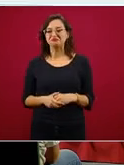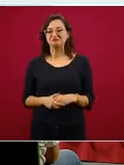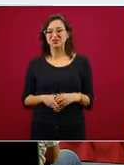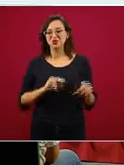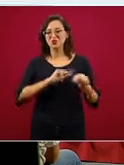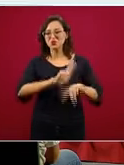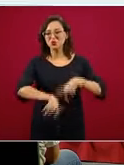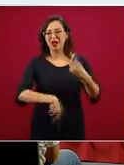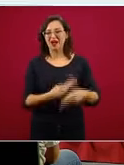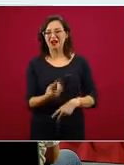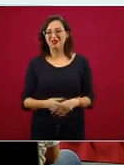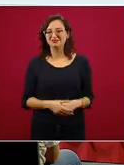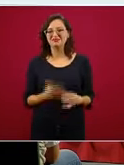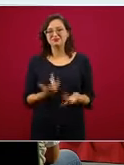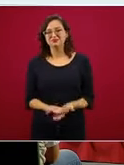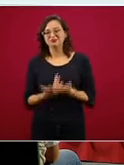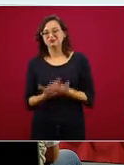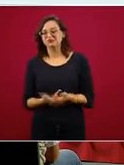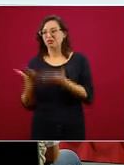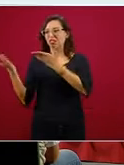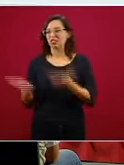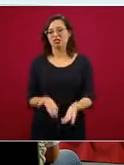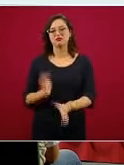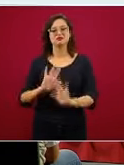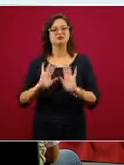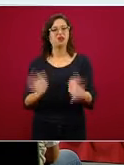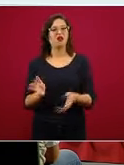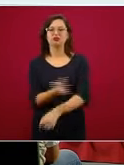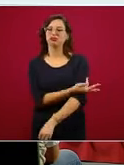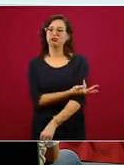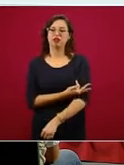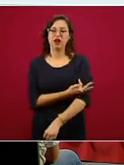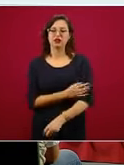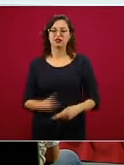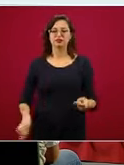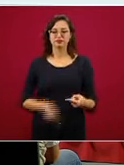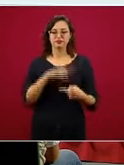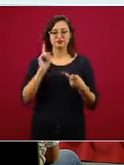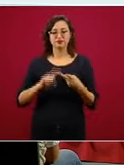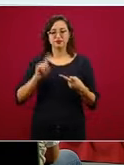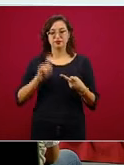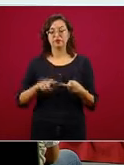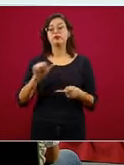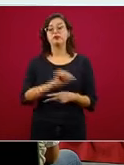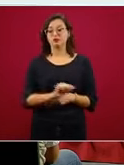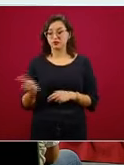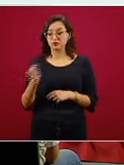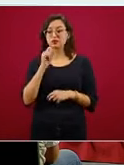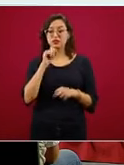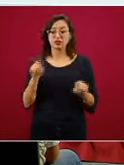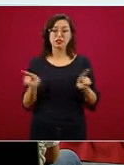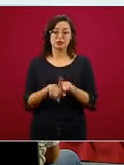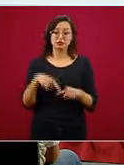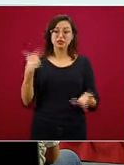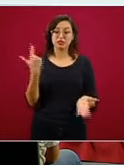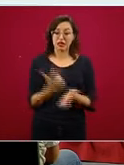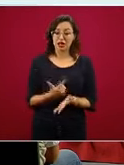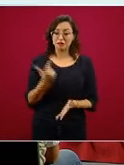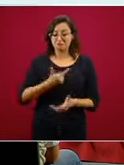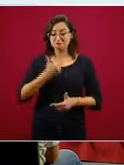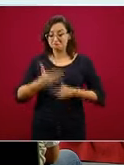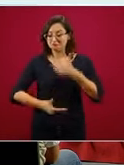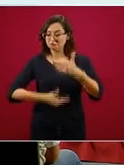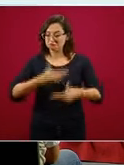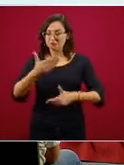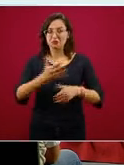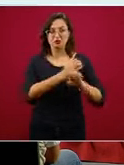asocia a que están llegando muy tarde a la atención hospitalaria. El otro componente que también nos ha alertado y también se ve y se va a ir viendo conforme vayamos